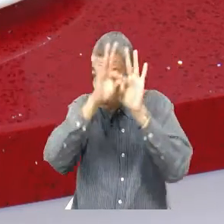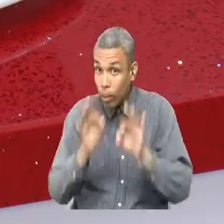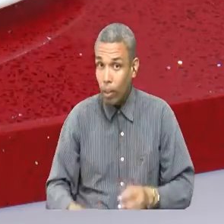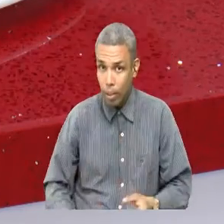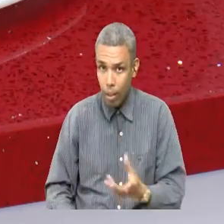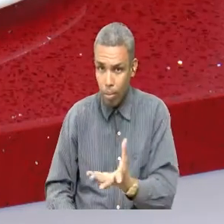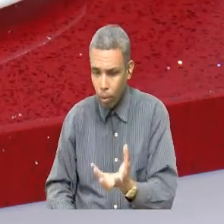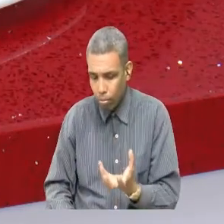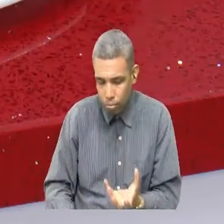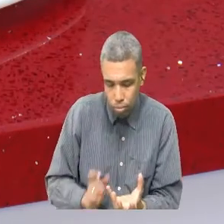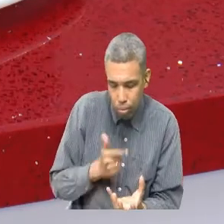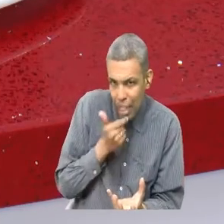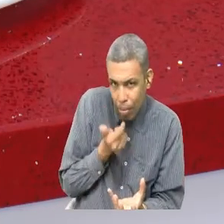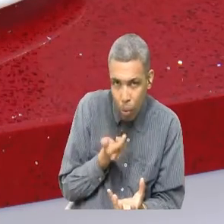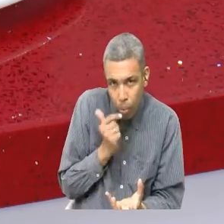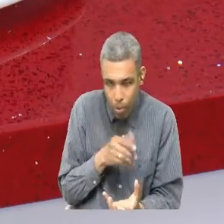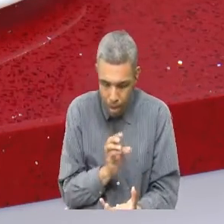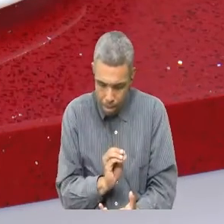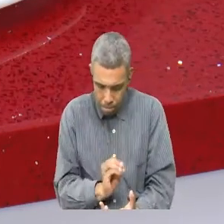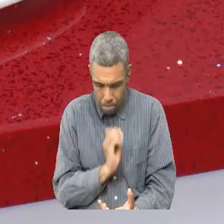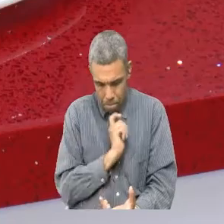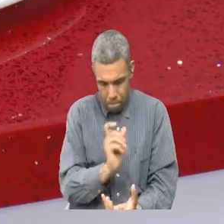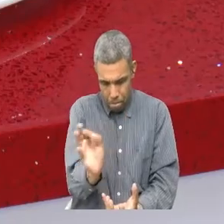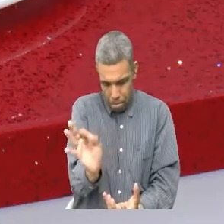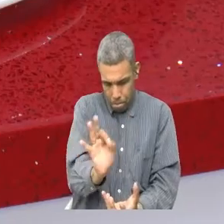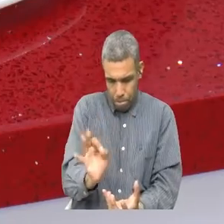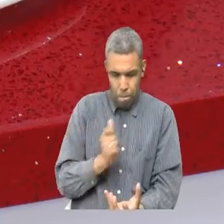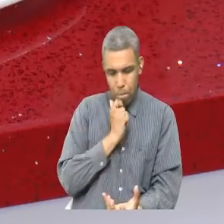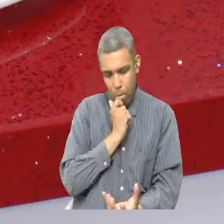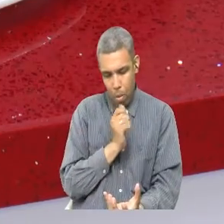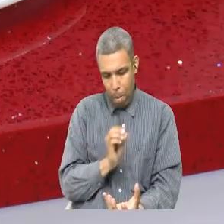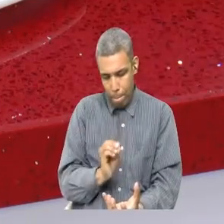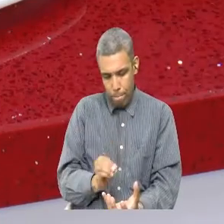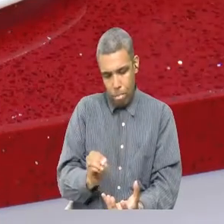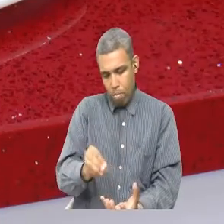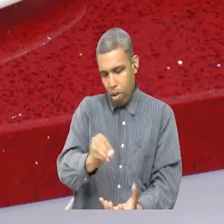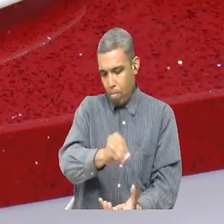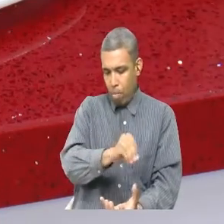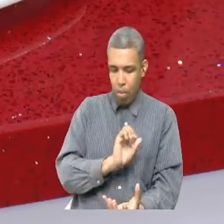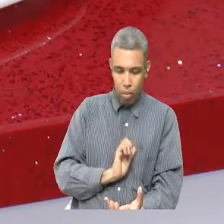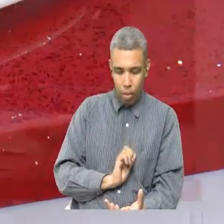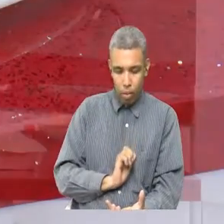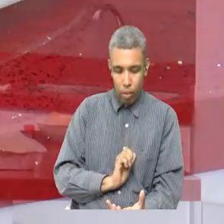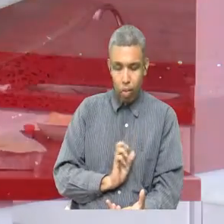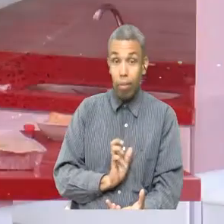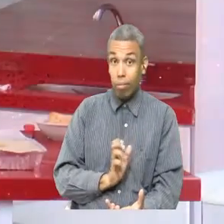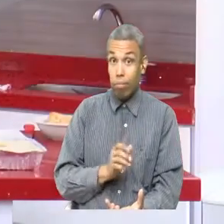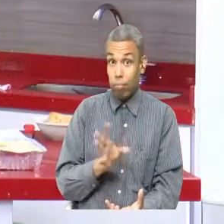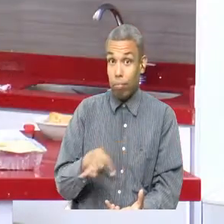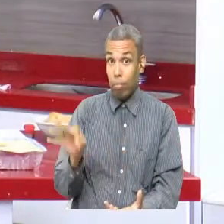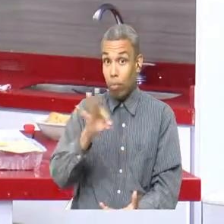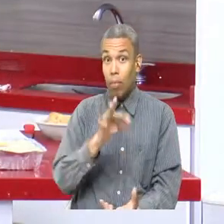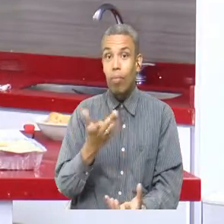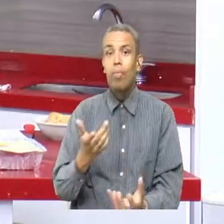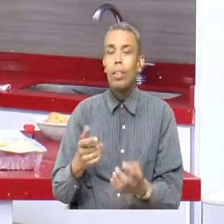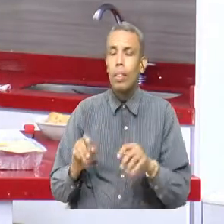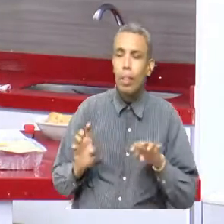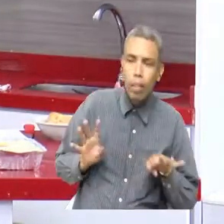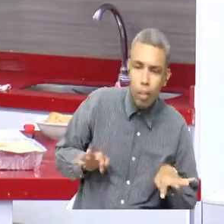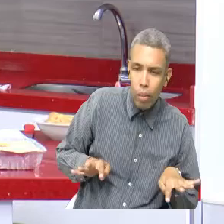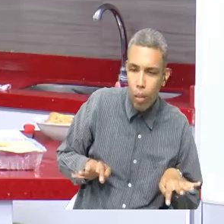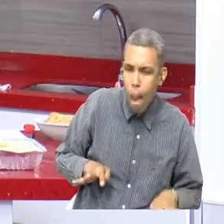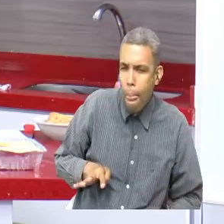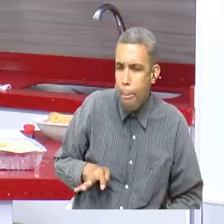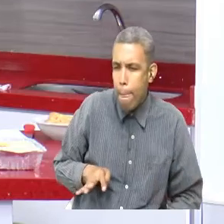Si tiene una buena presentación, pues asumimos de que huele mejor y sabe mucho mejor. Okay. Entonces, si quiere me